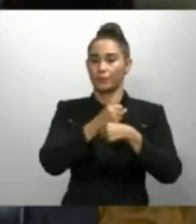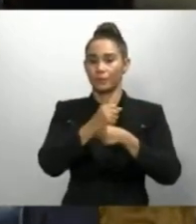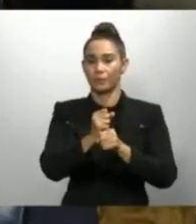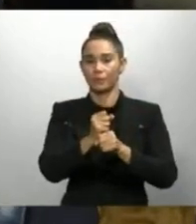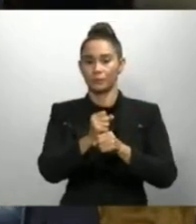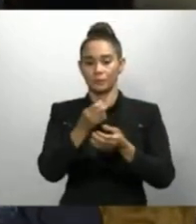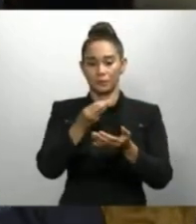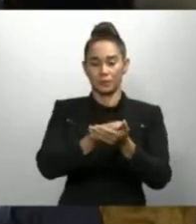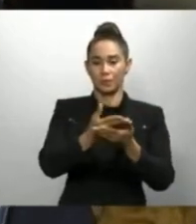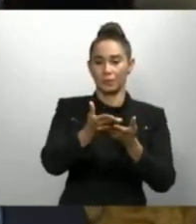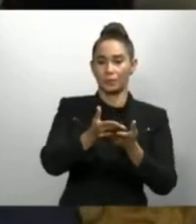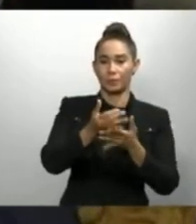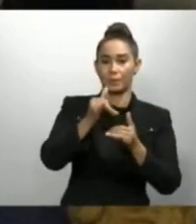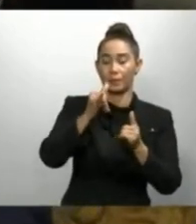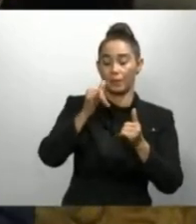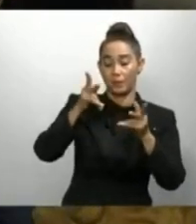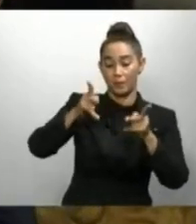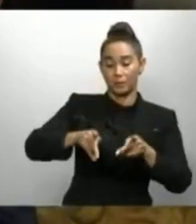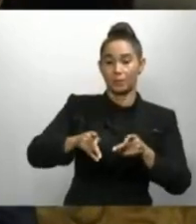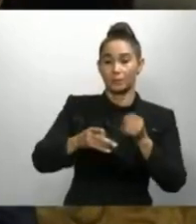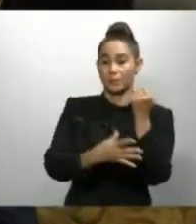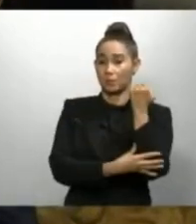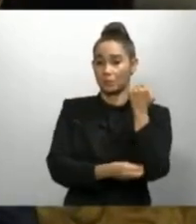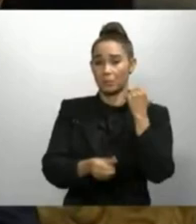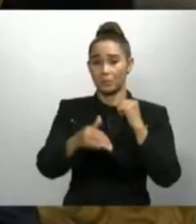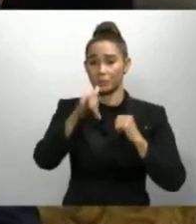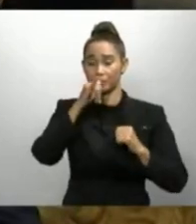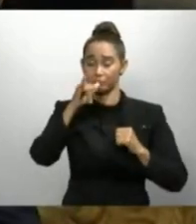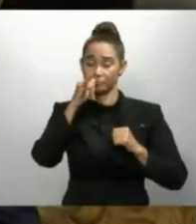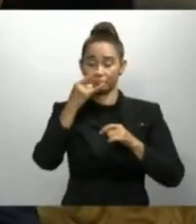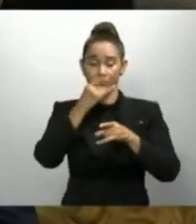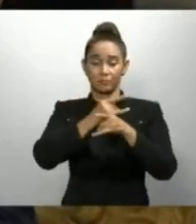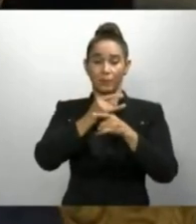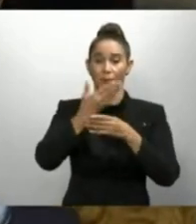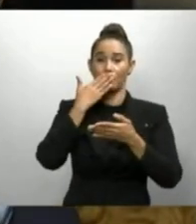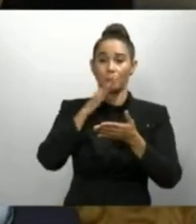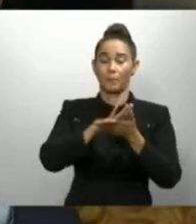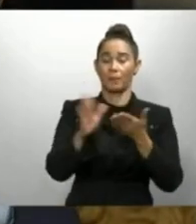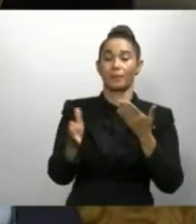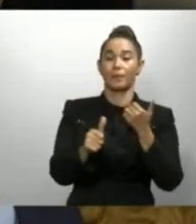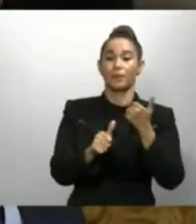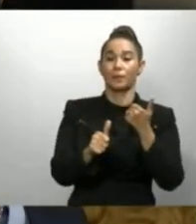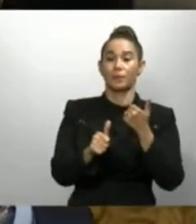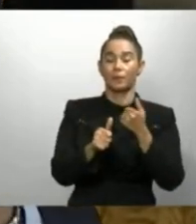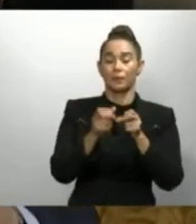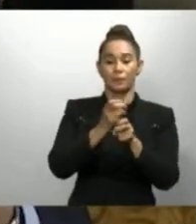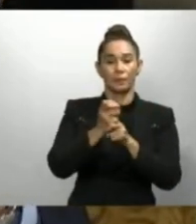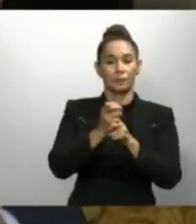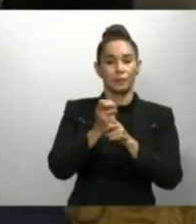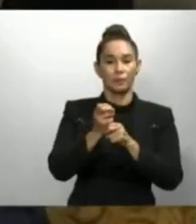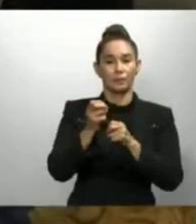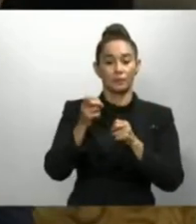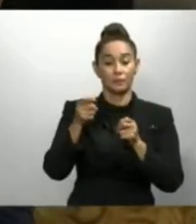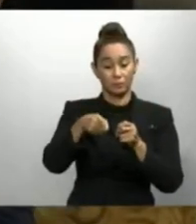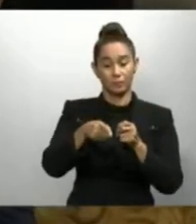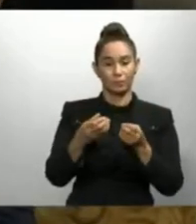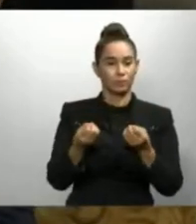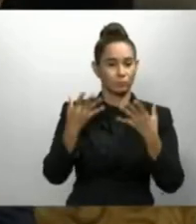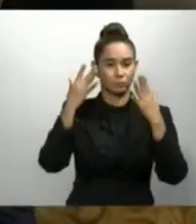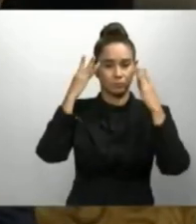ingerir a personas de muy bajos niveles económicos y eso nos da mucho más